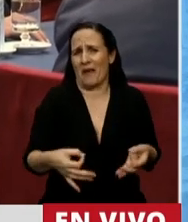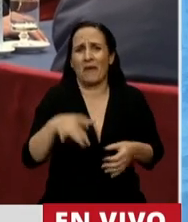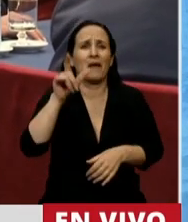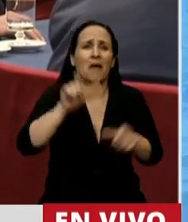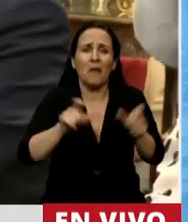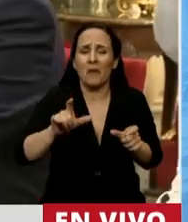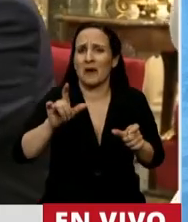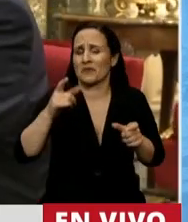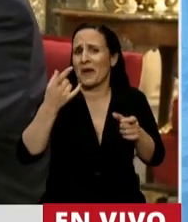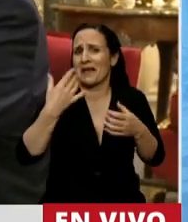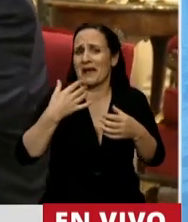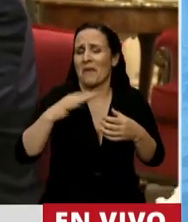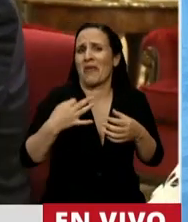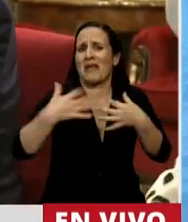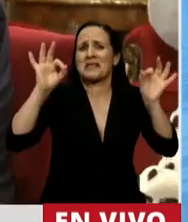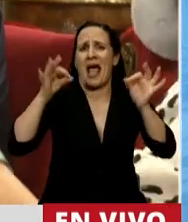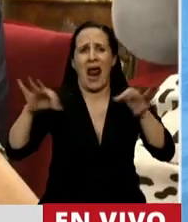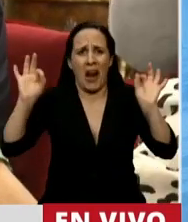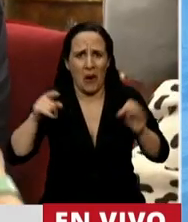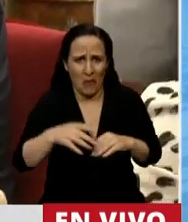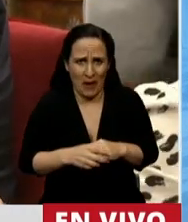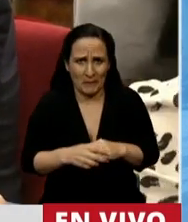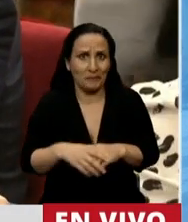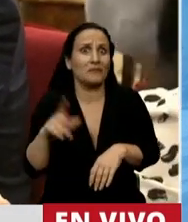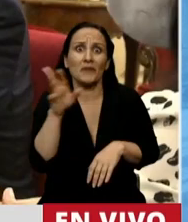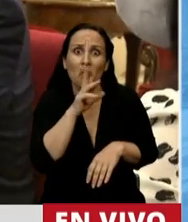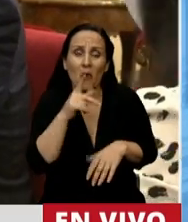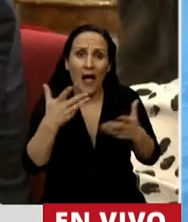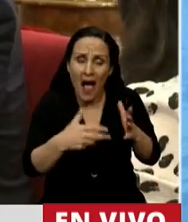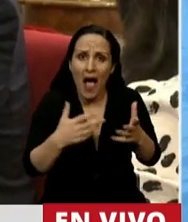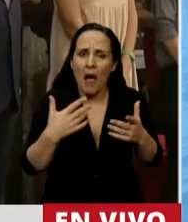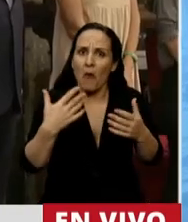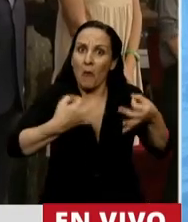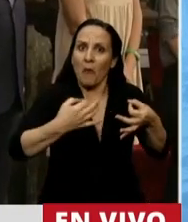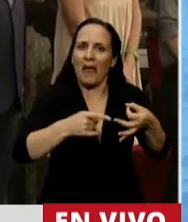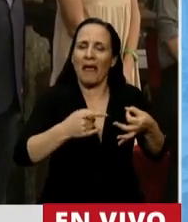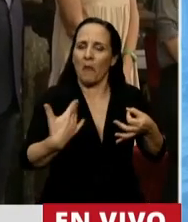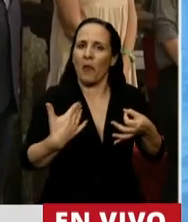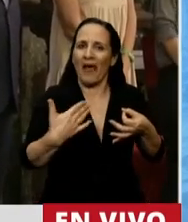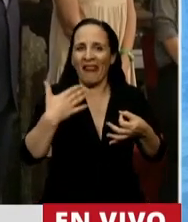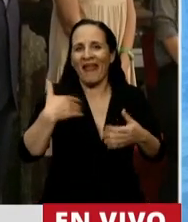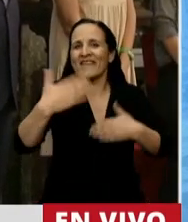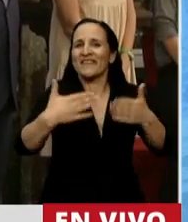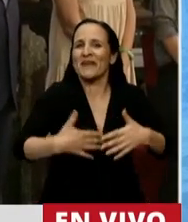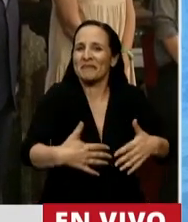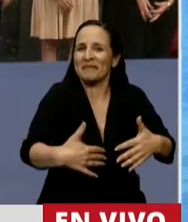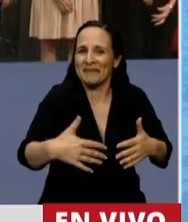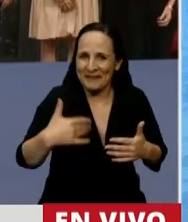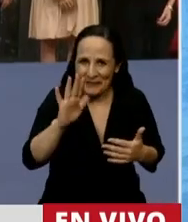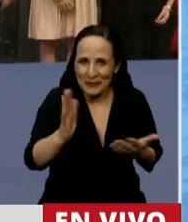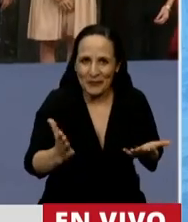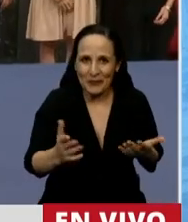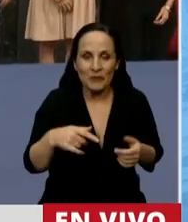vida y preserva la capacidad reproductiva de las mujeres. Y acá tenemos ejemplo, porque miramos muy seguido